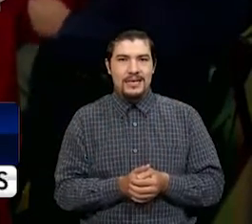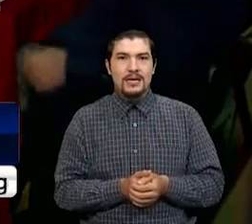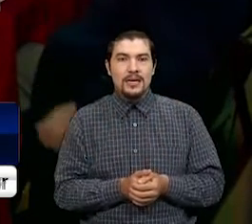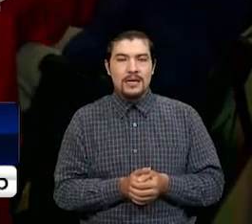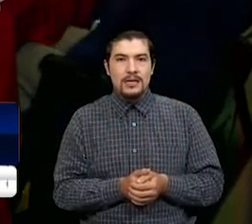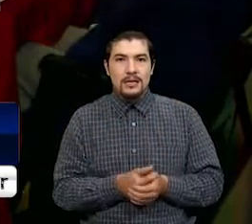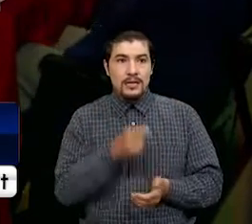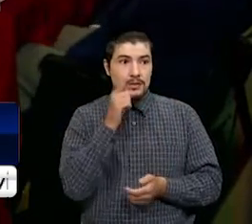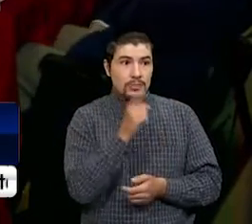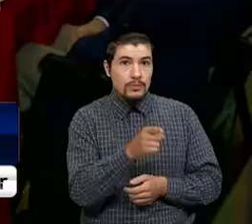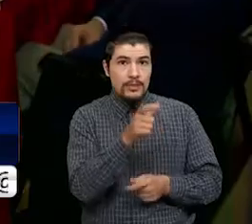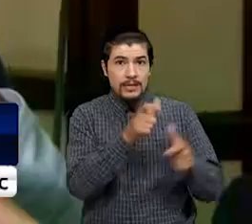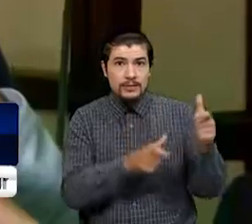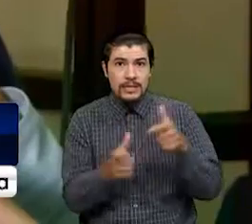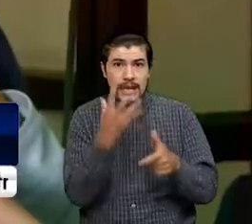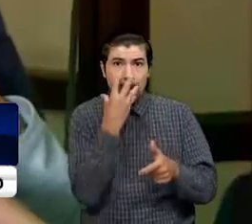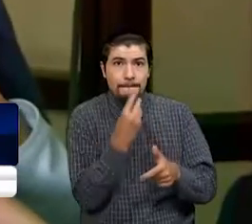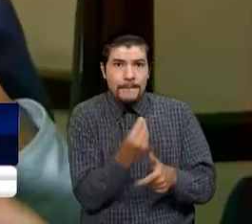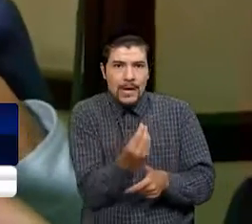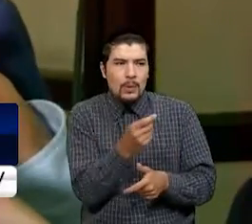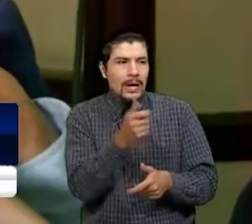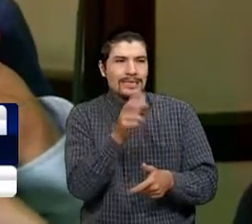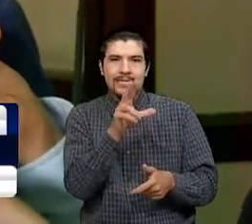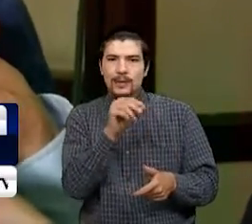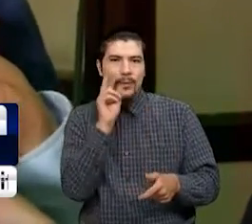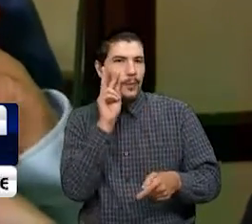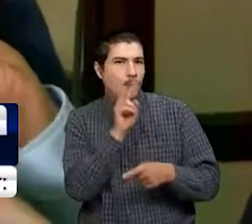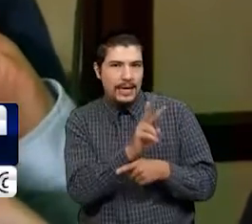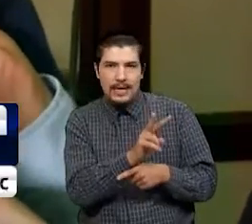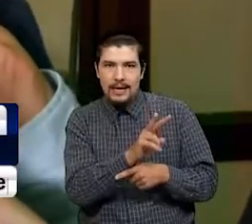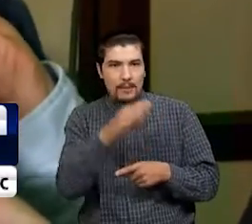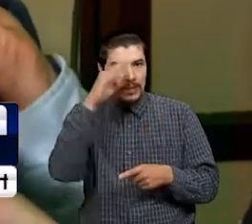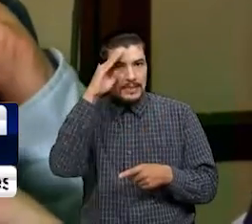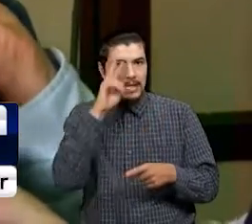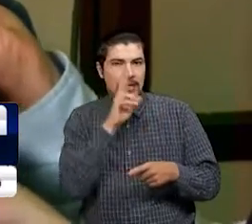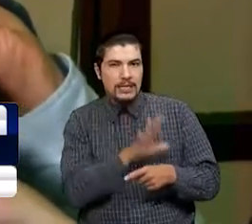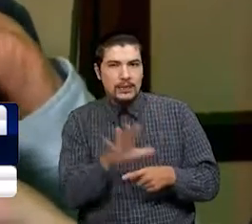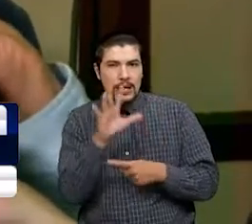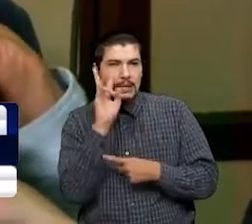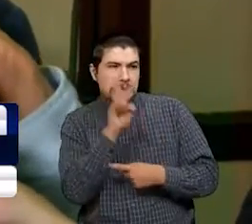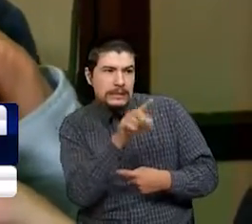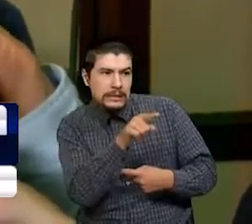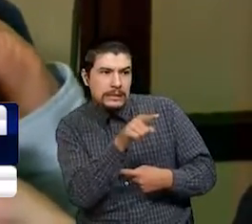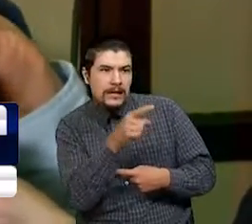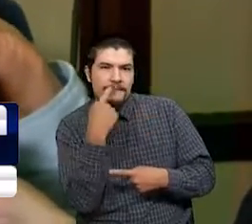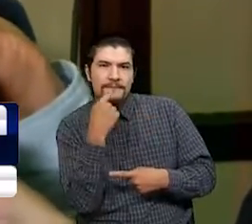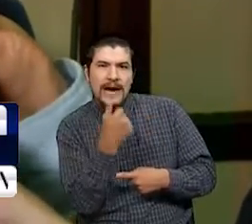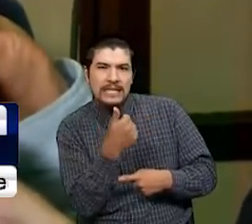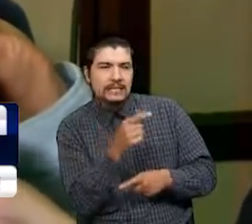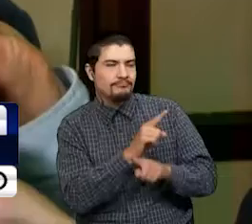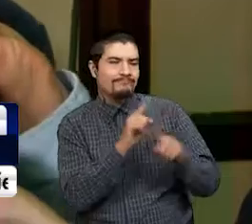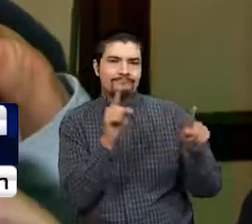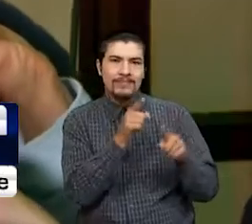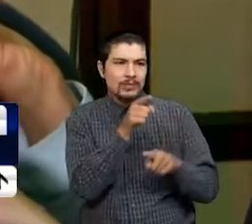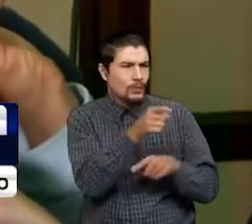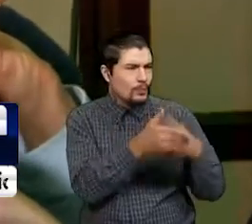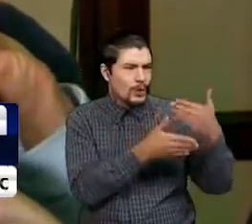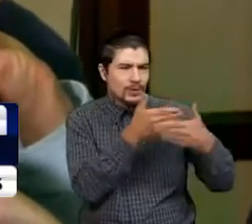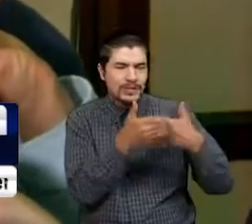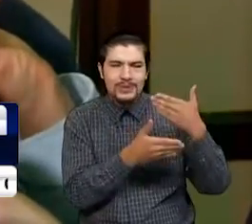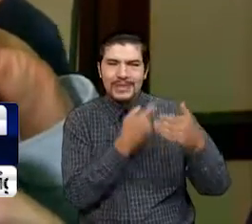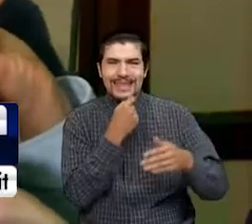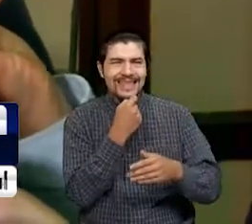un delito que es complejo en consumarse, es complejo porque no hay